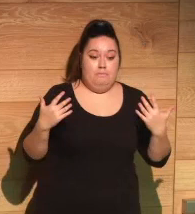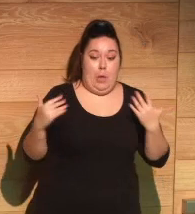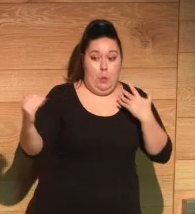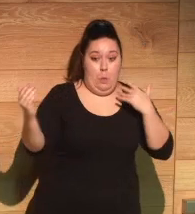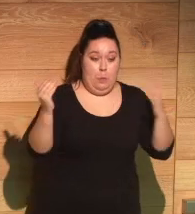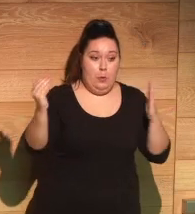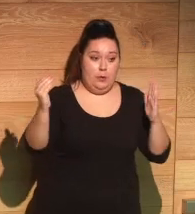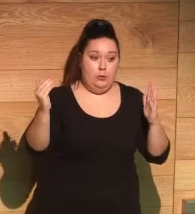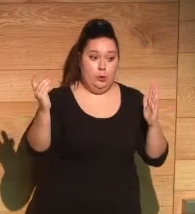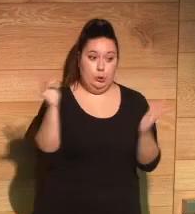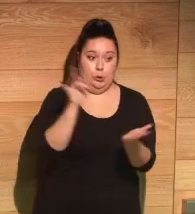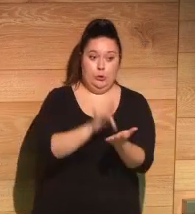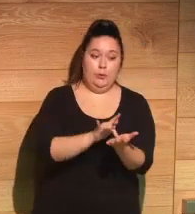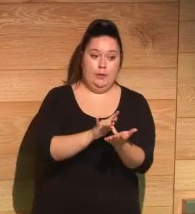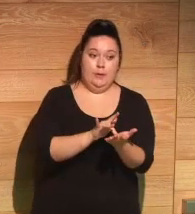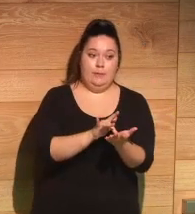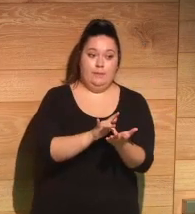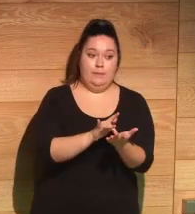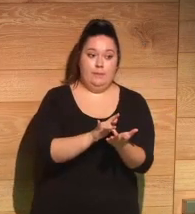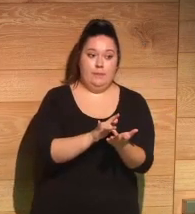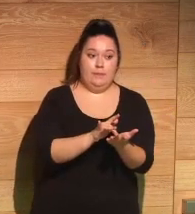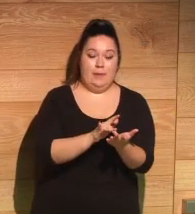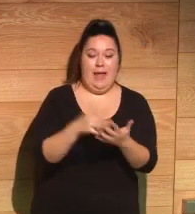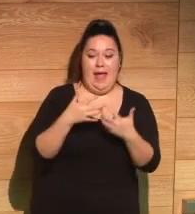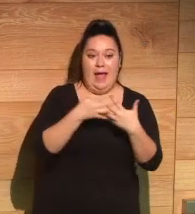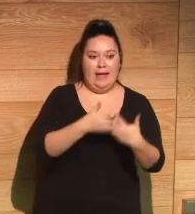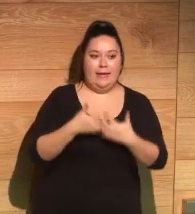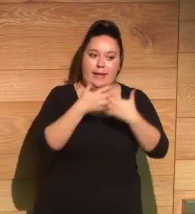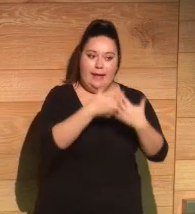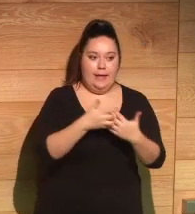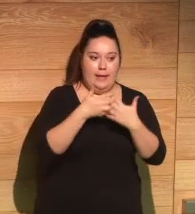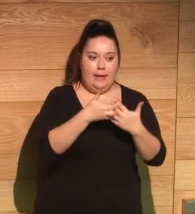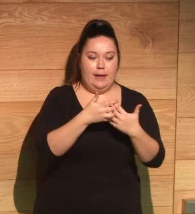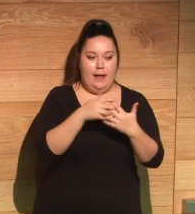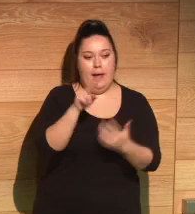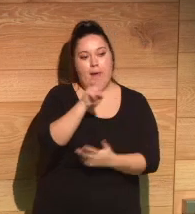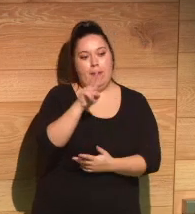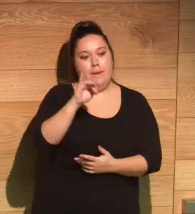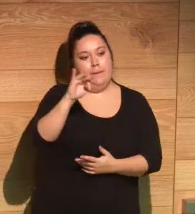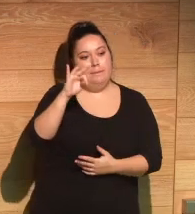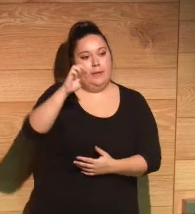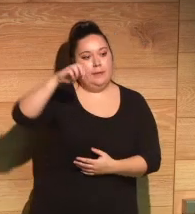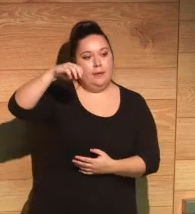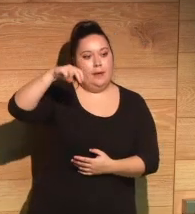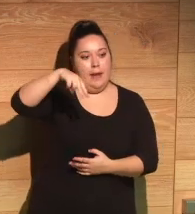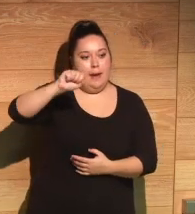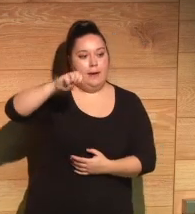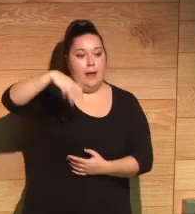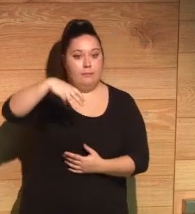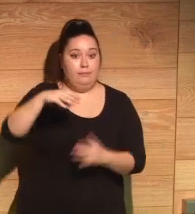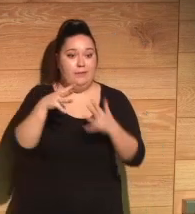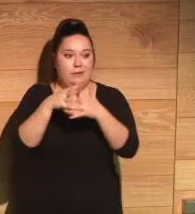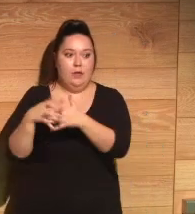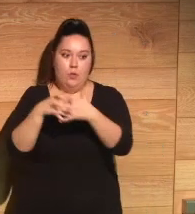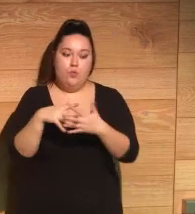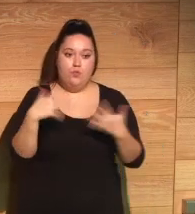sobre todo con la falta de importancia que tienen las guerras después de la guerra de Vietnam para Estados Unidos. Las generaciones ya no se definen por